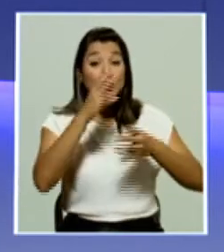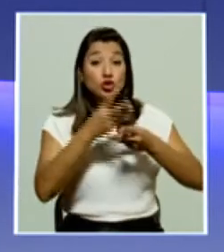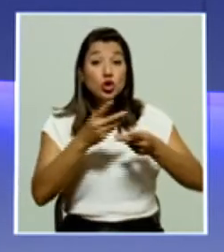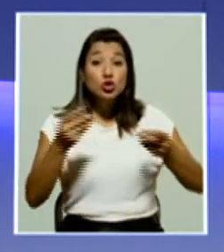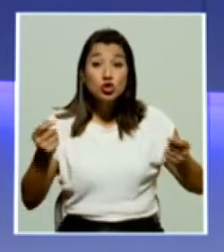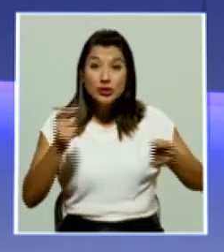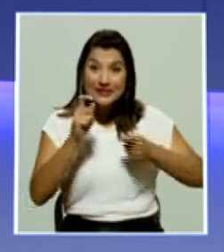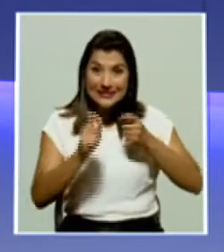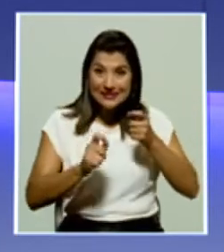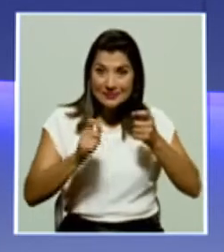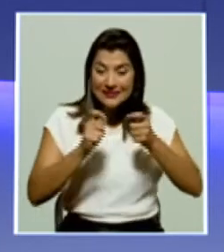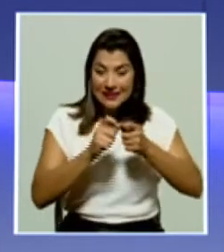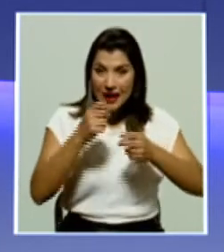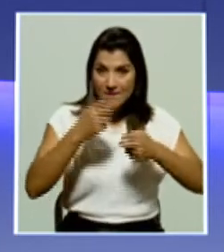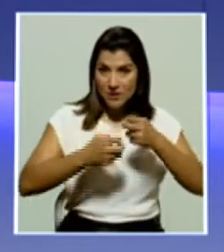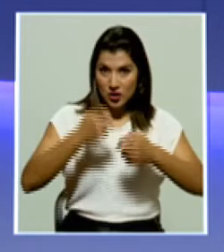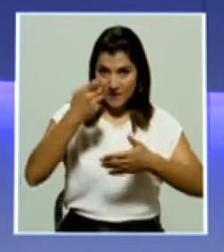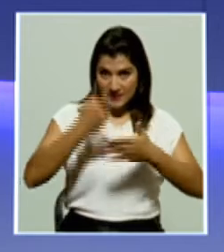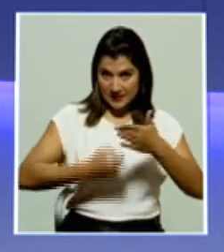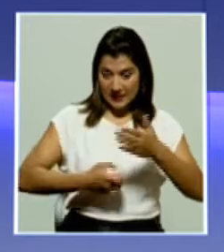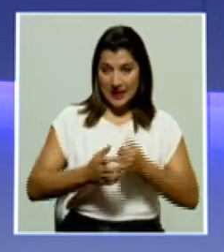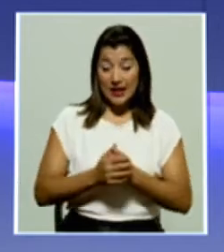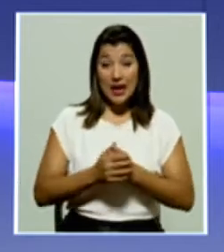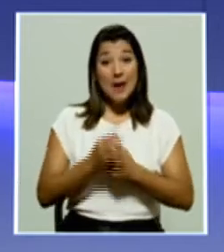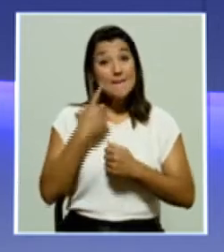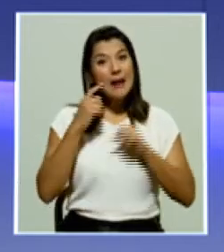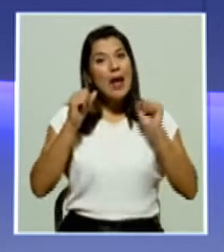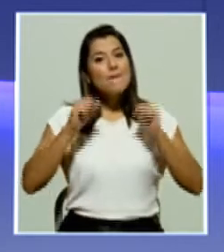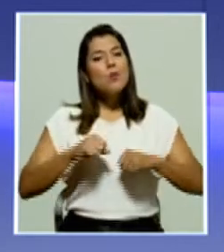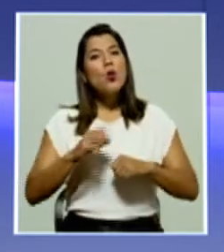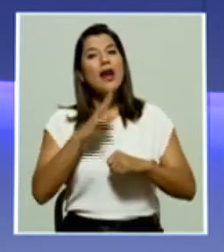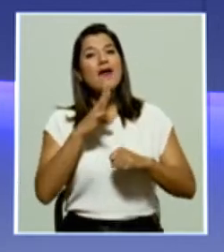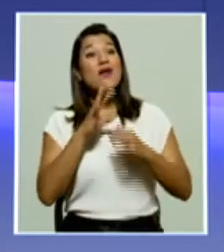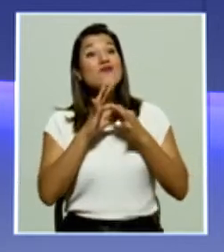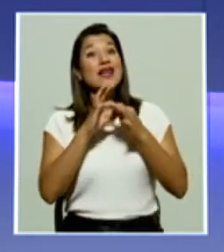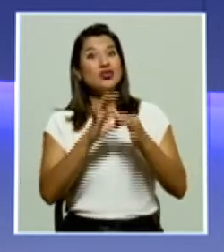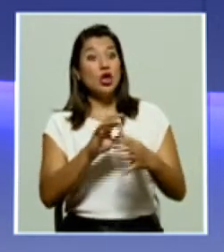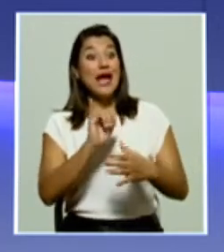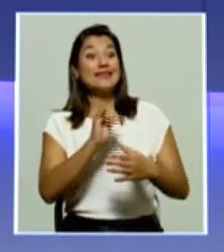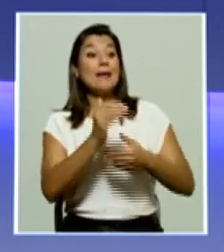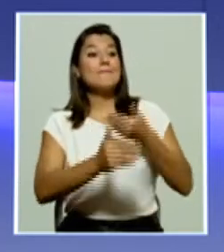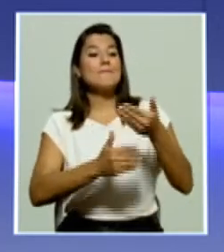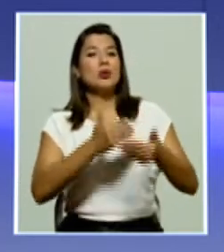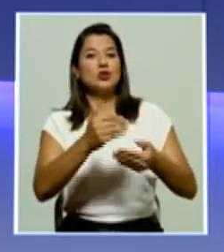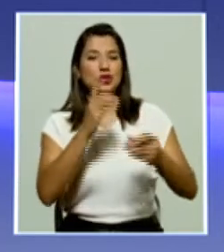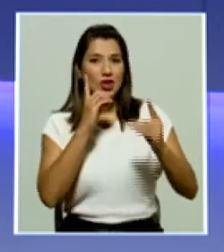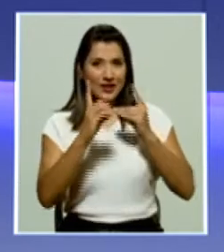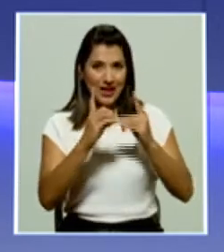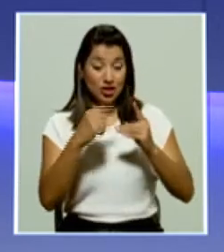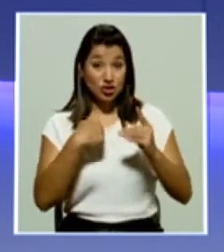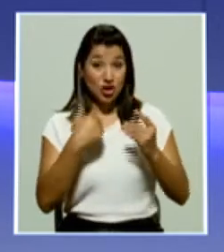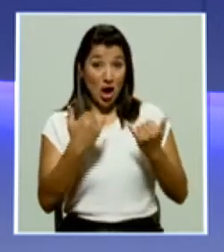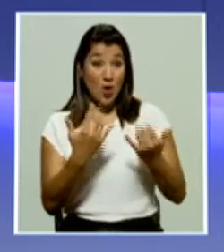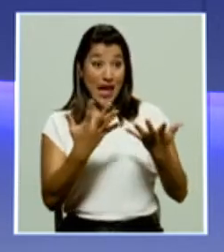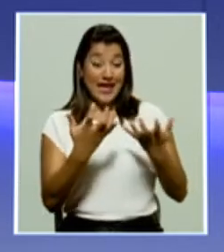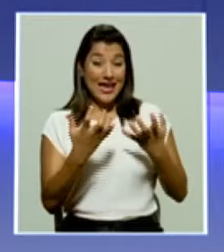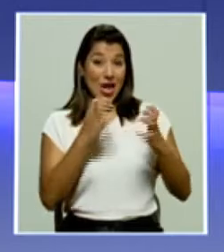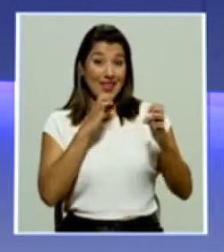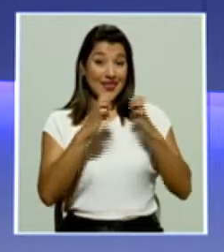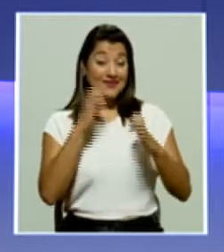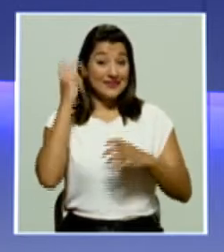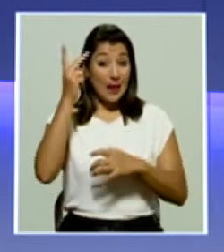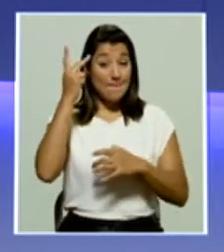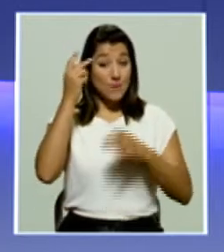fiscal. Para conversar sobre el resultado de este diálogo, voy a entrevistar ahora a la